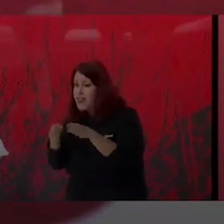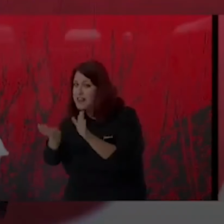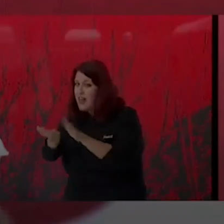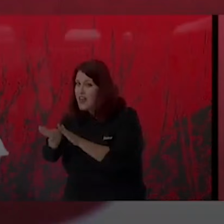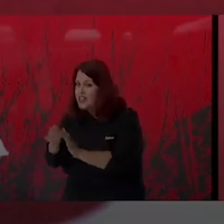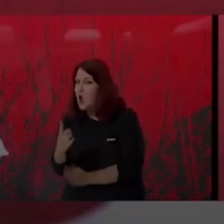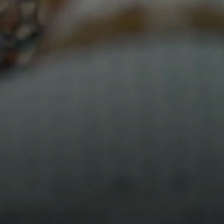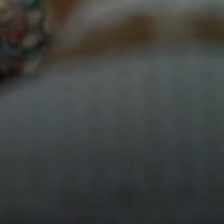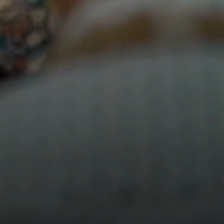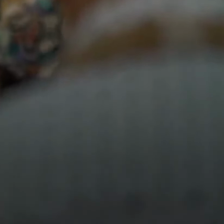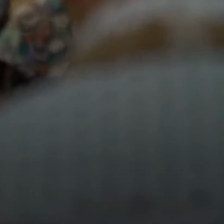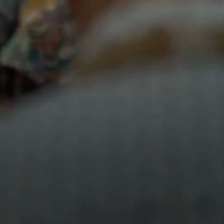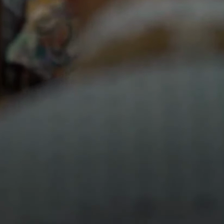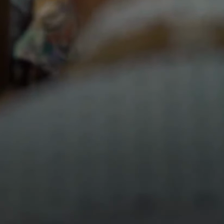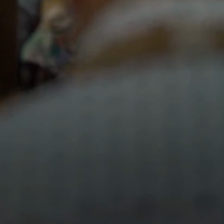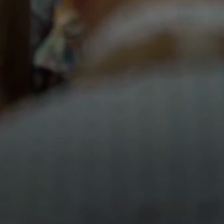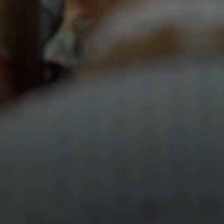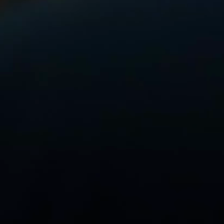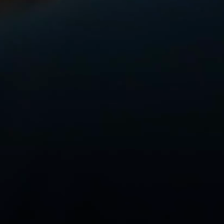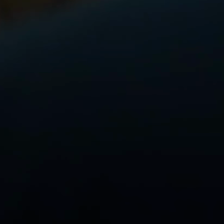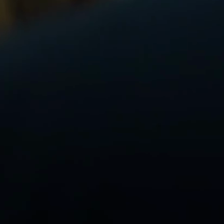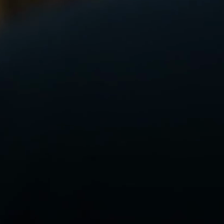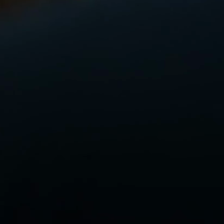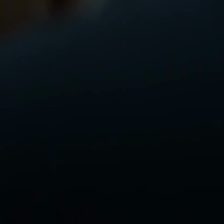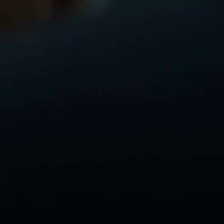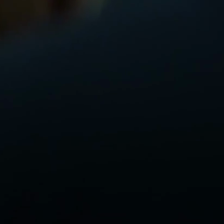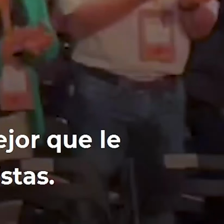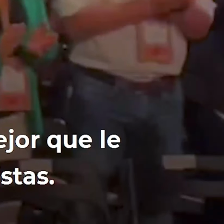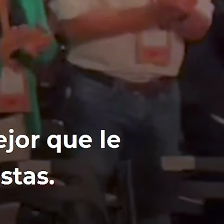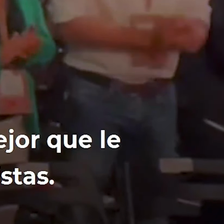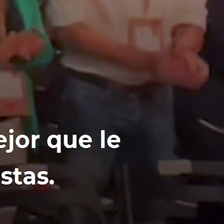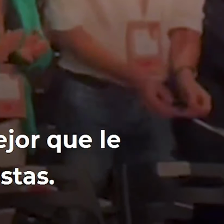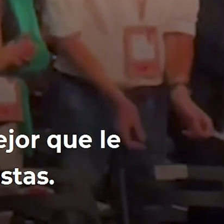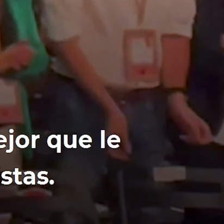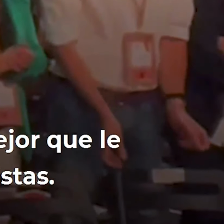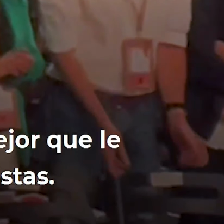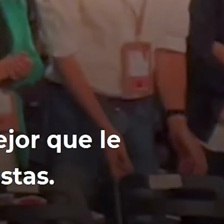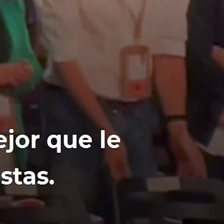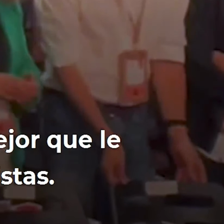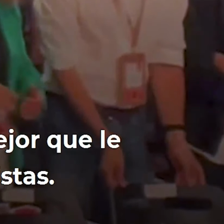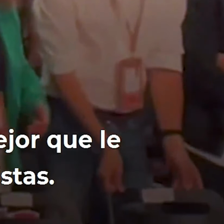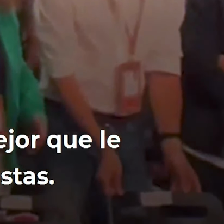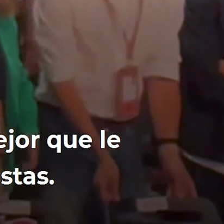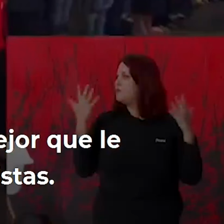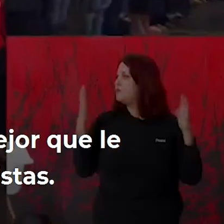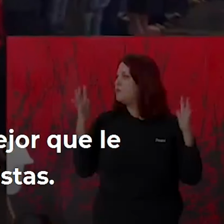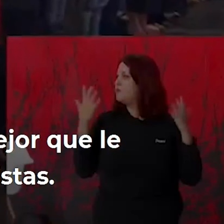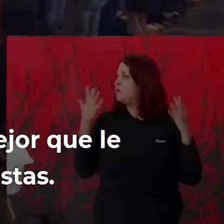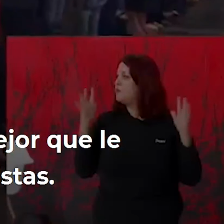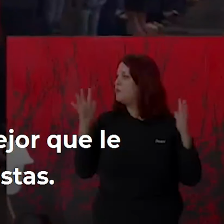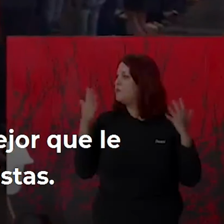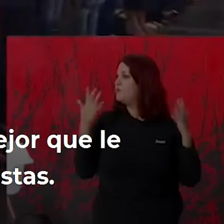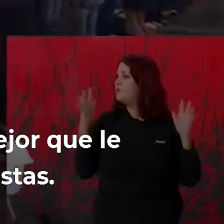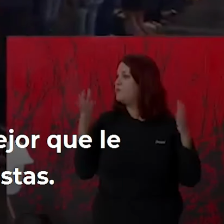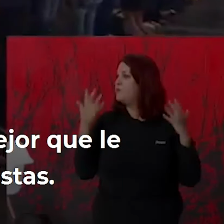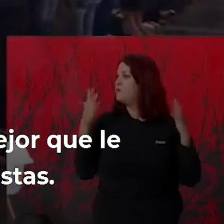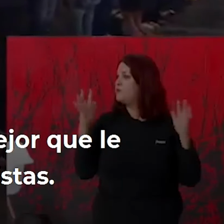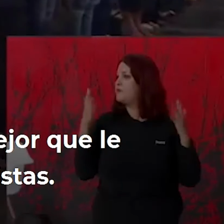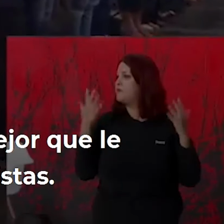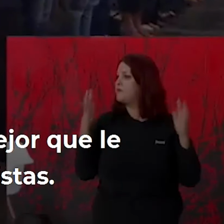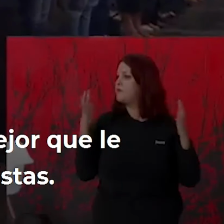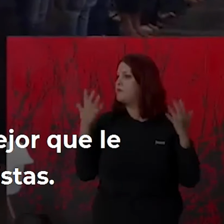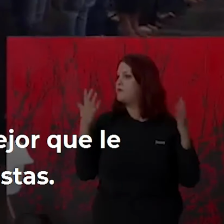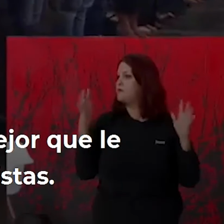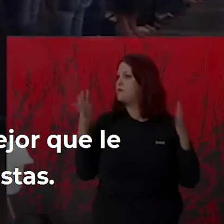solo? Nadie lo recuerda porque no existe. Ya va siendo hora de que digamos bien alto que